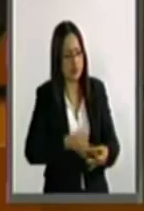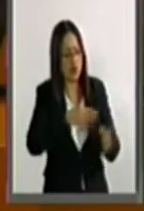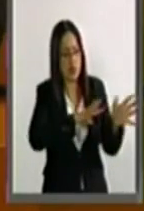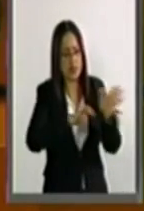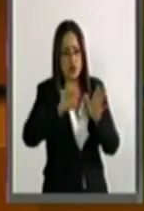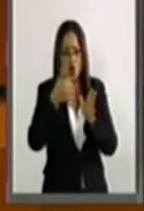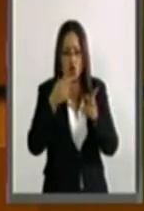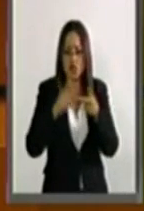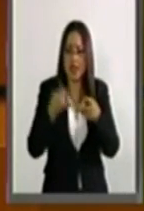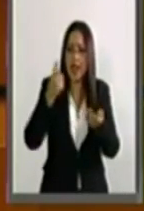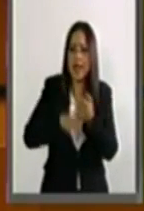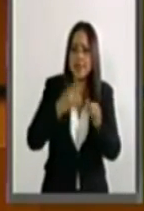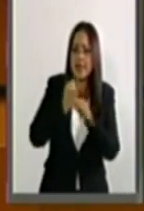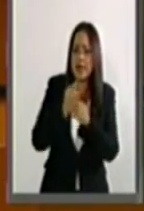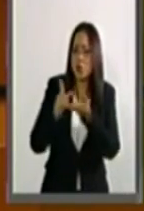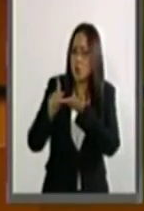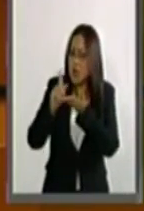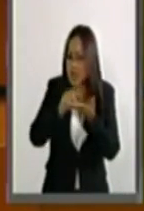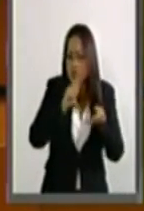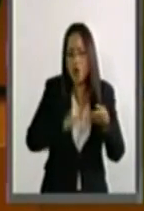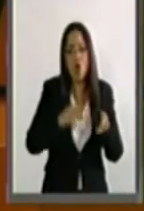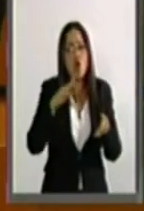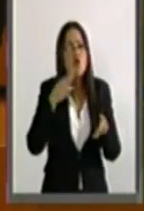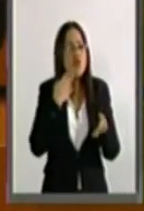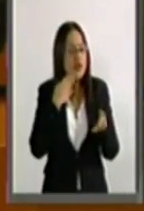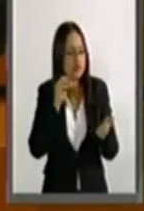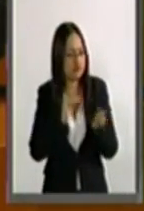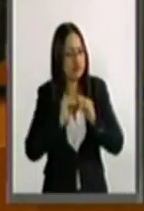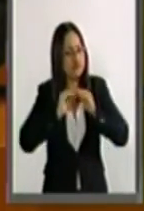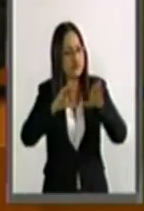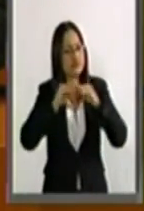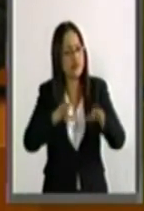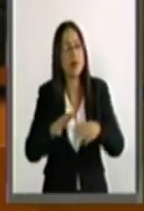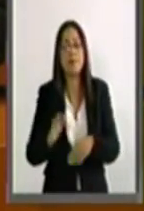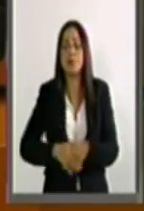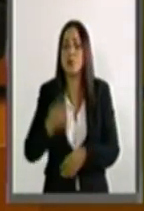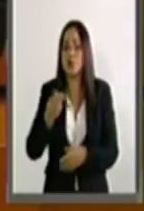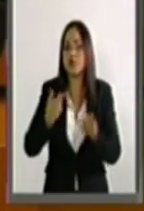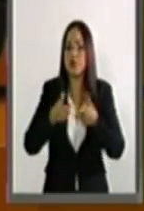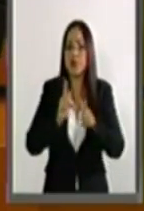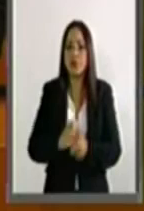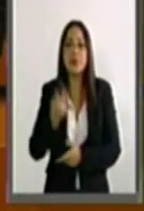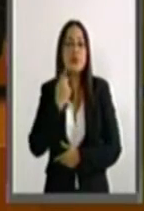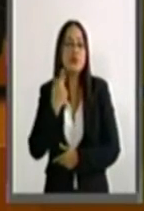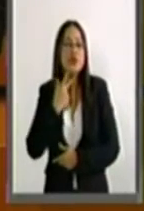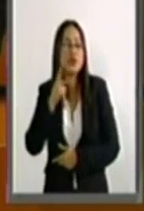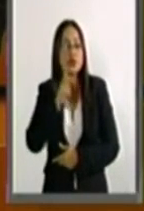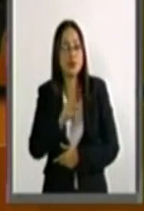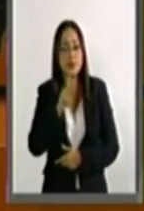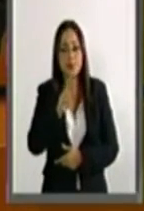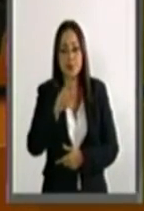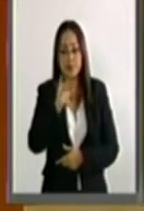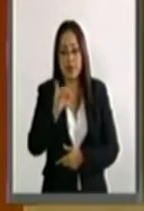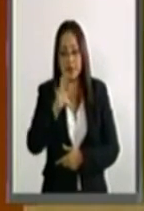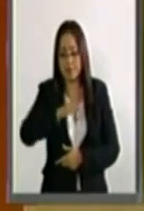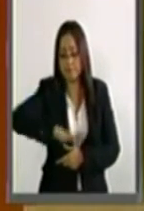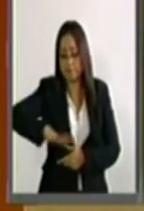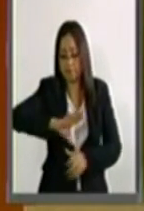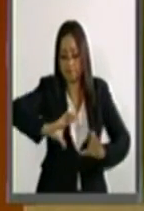por las redes sociales. Por ello, en el Grupo Parlamentario del Partido Revolucionario